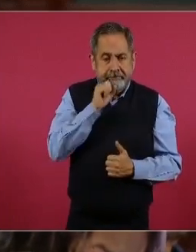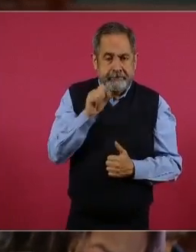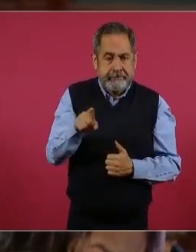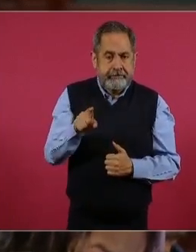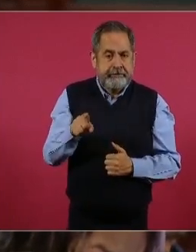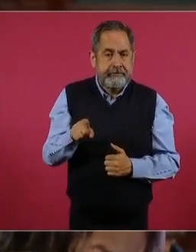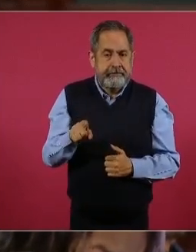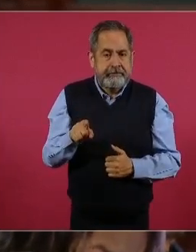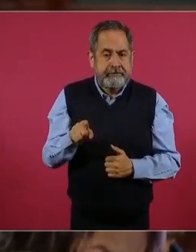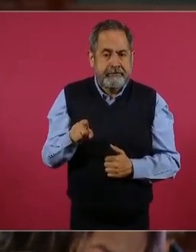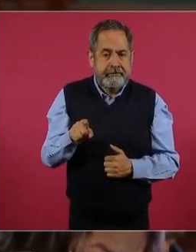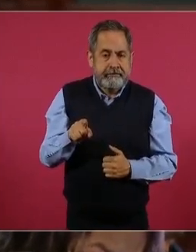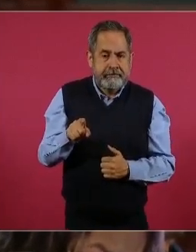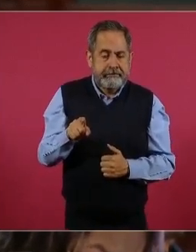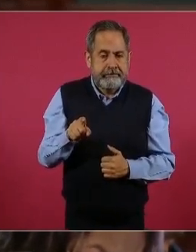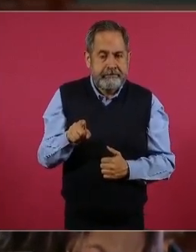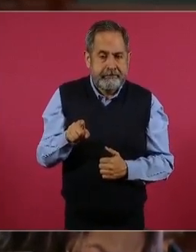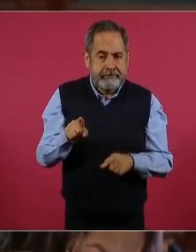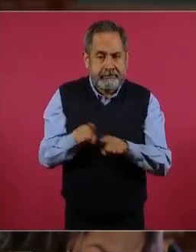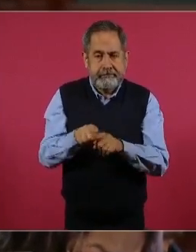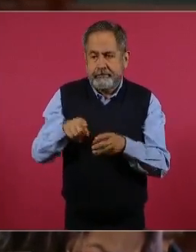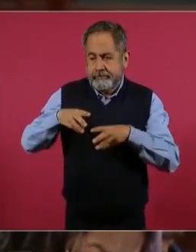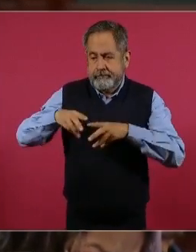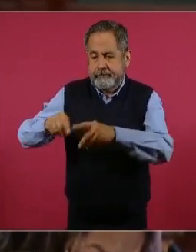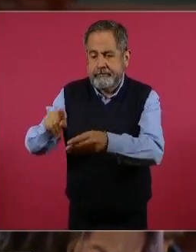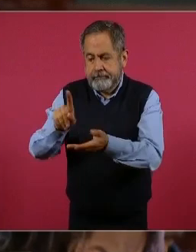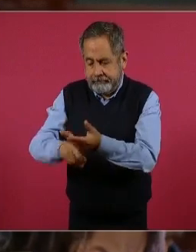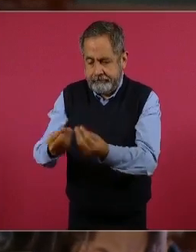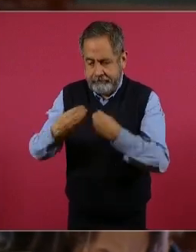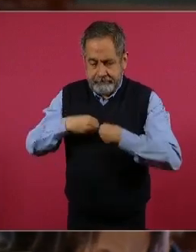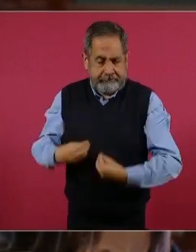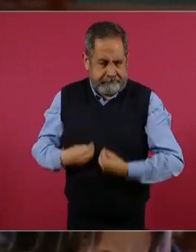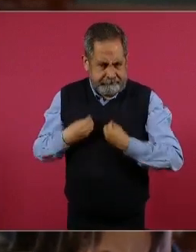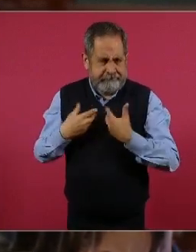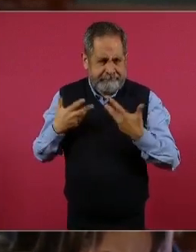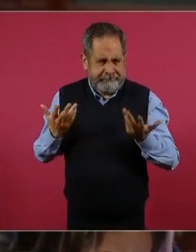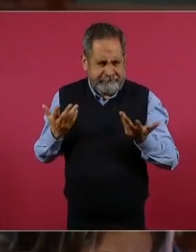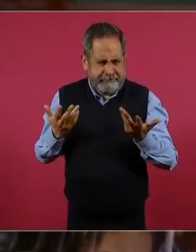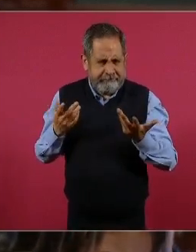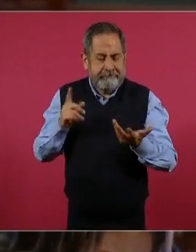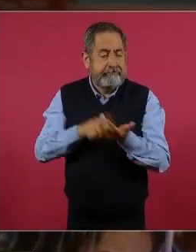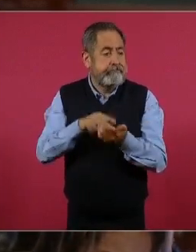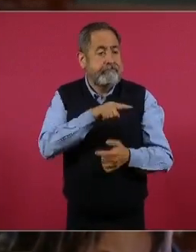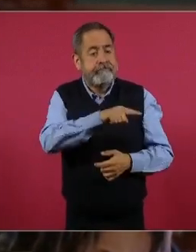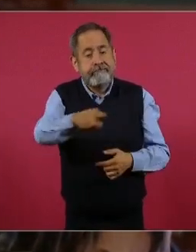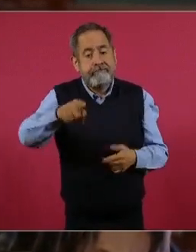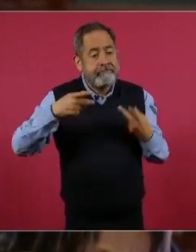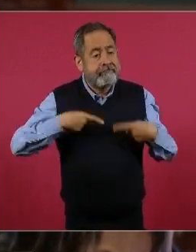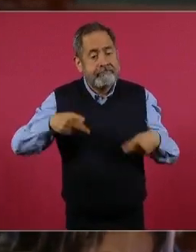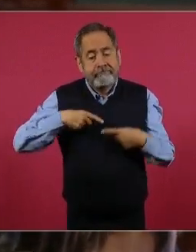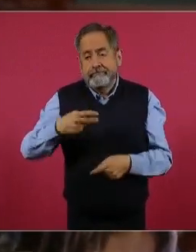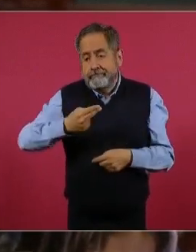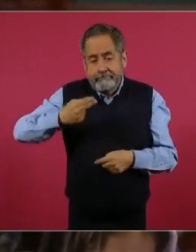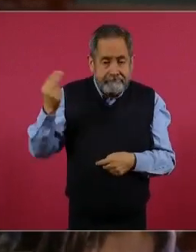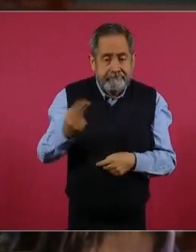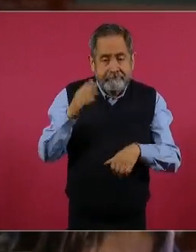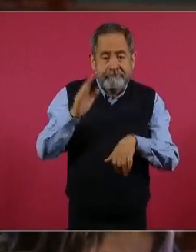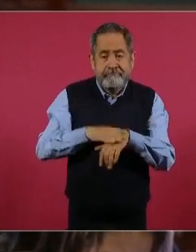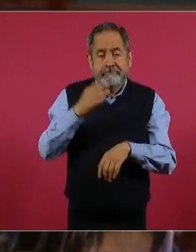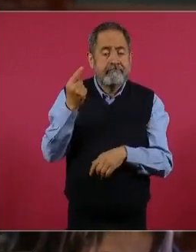también está lo de Sembrando Vida, pero los agricultores necesitan